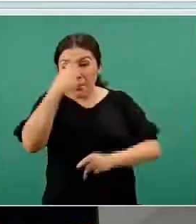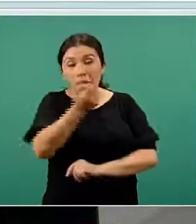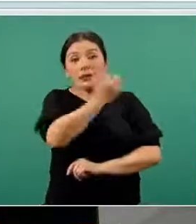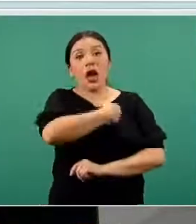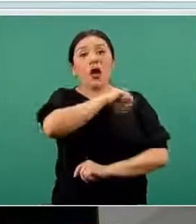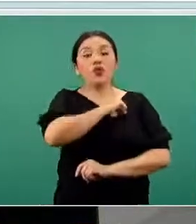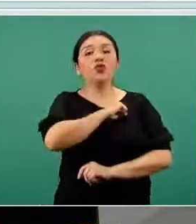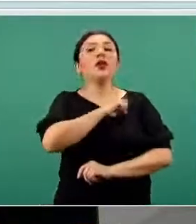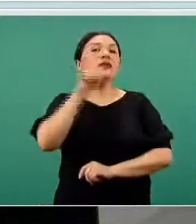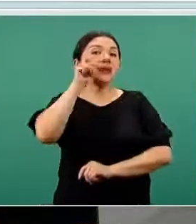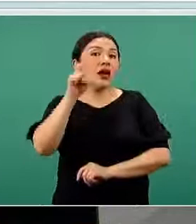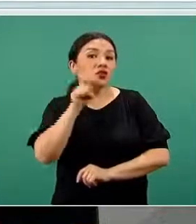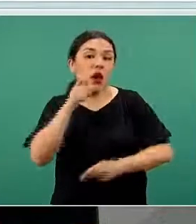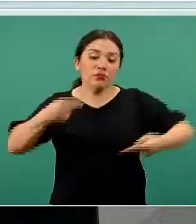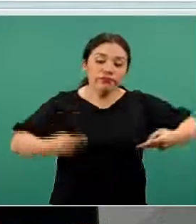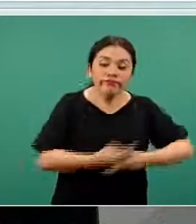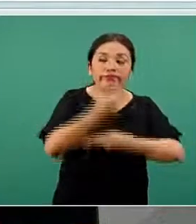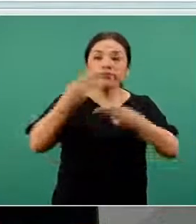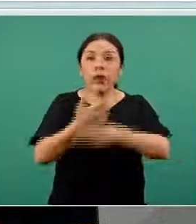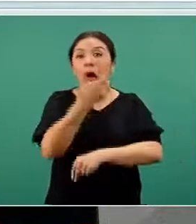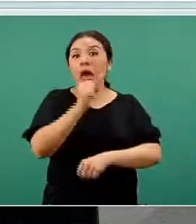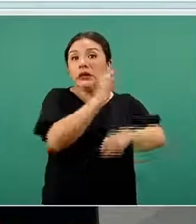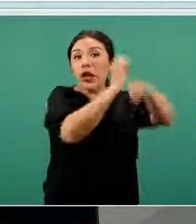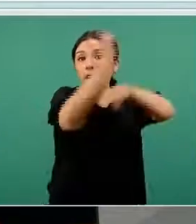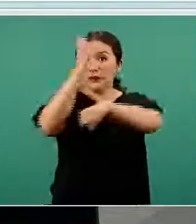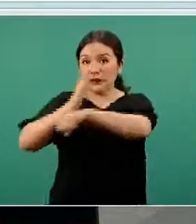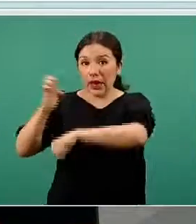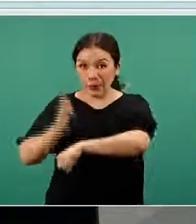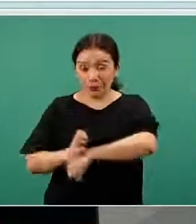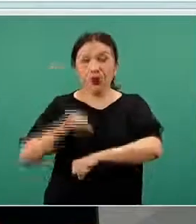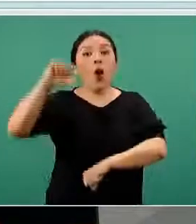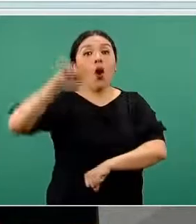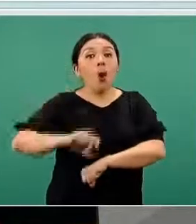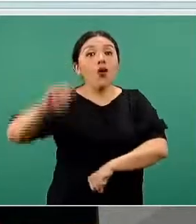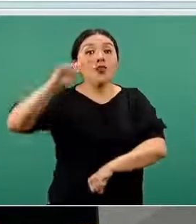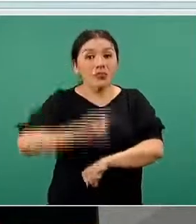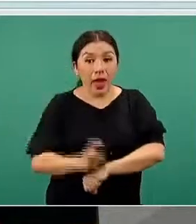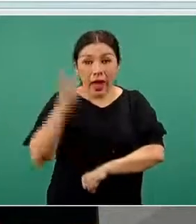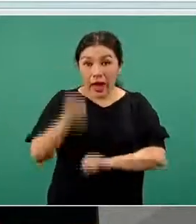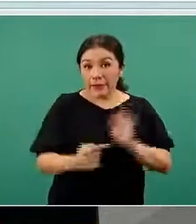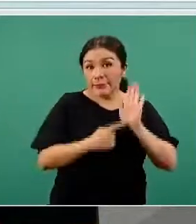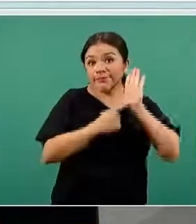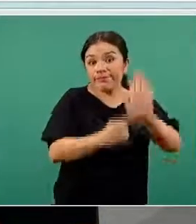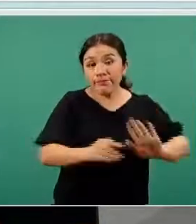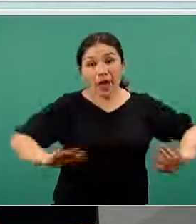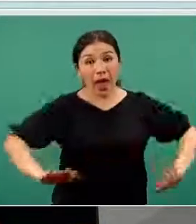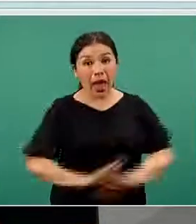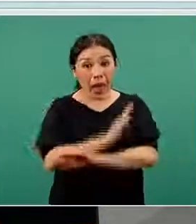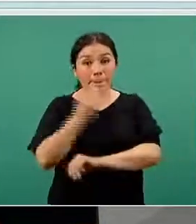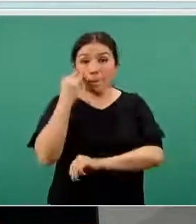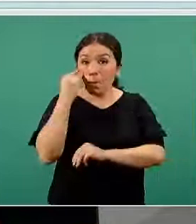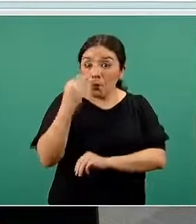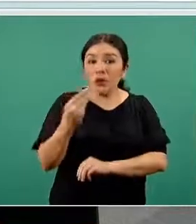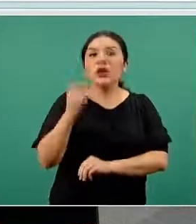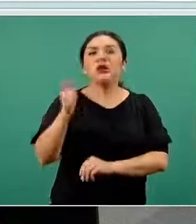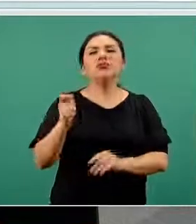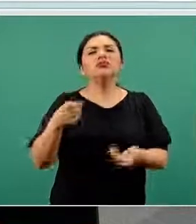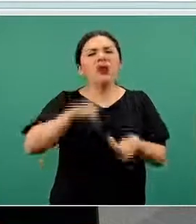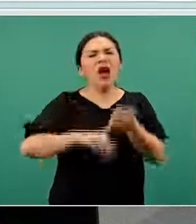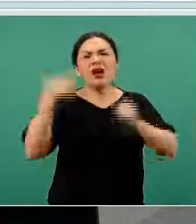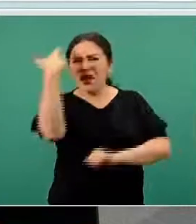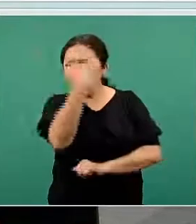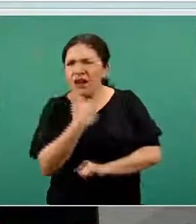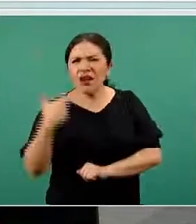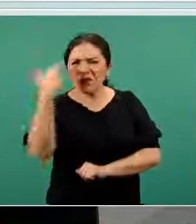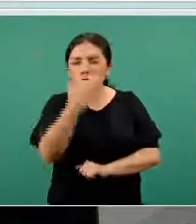y reproductiva en las entidades federativas. El día de hoy la actualización hace una revisión de